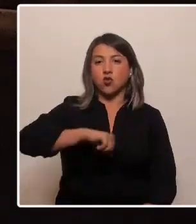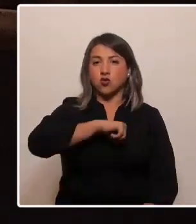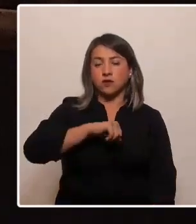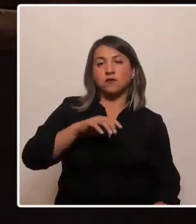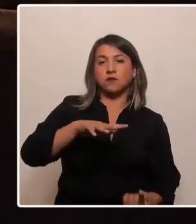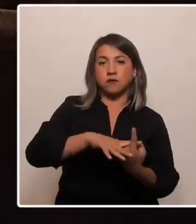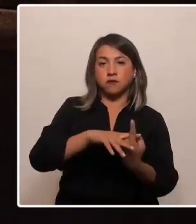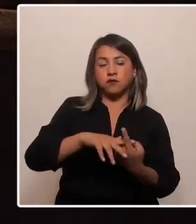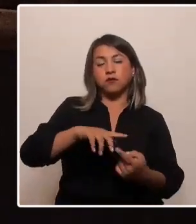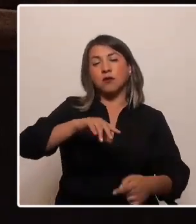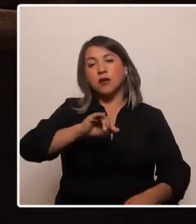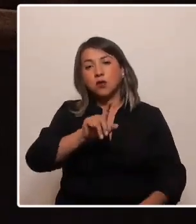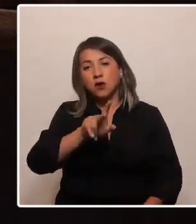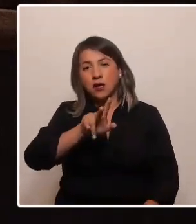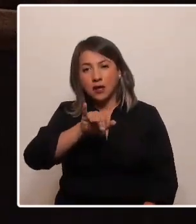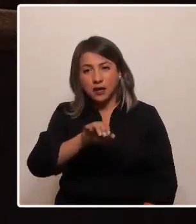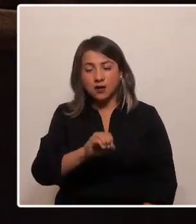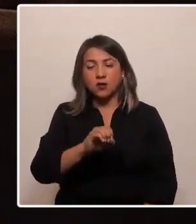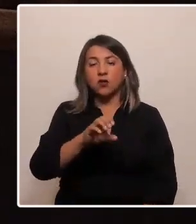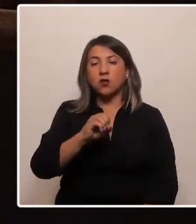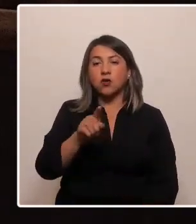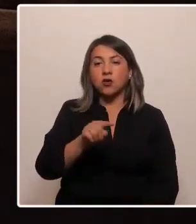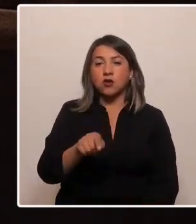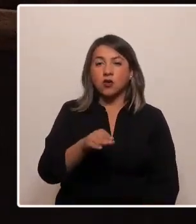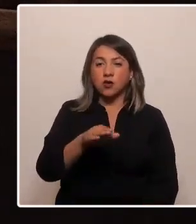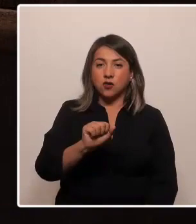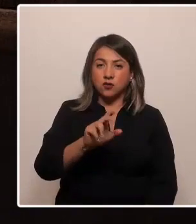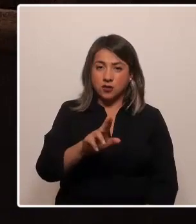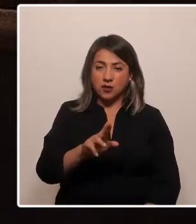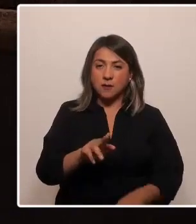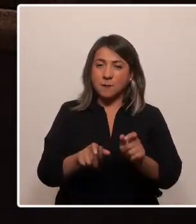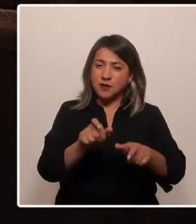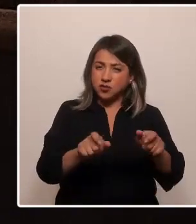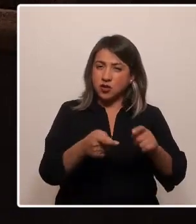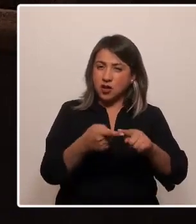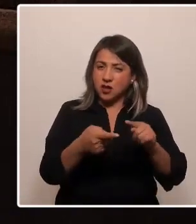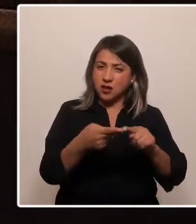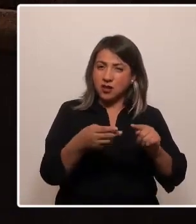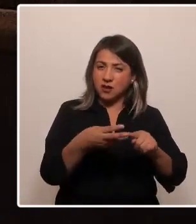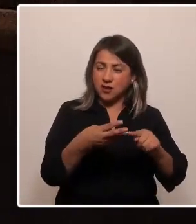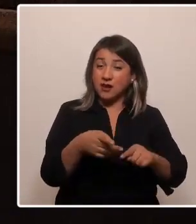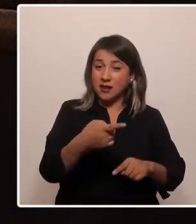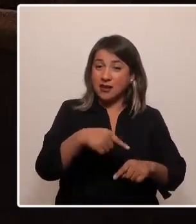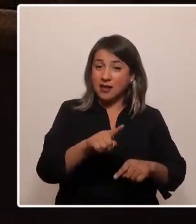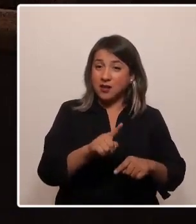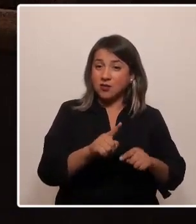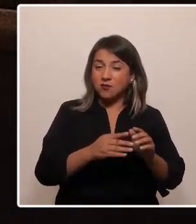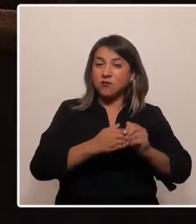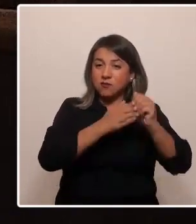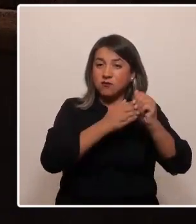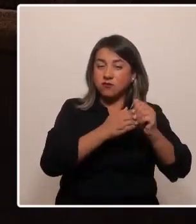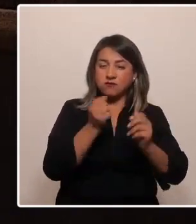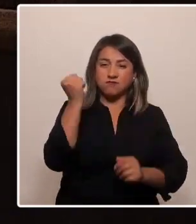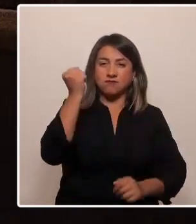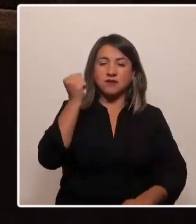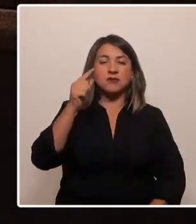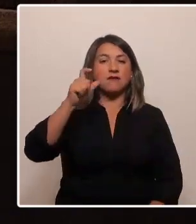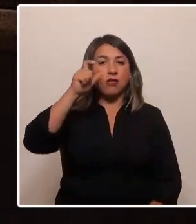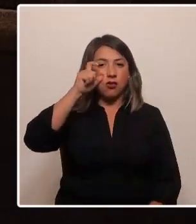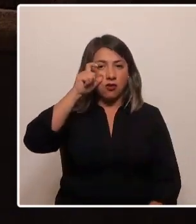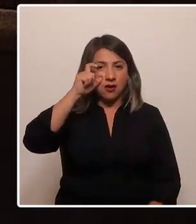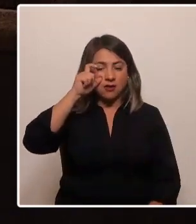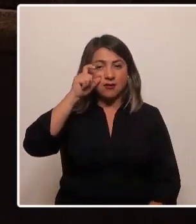Eugenio González, Marmaduke Grove, Óscar Esnaque y por supuesto del más grande entre nosotros, Salvador Allende.